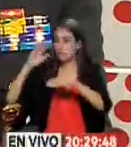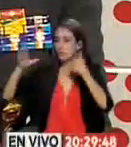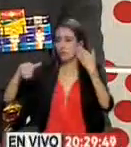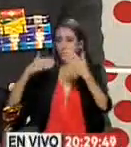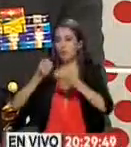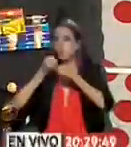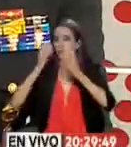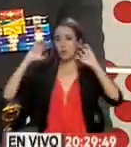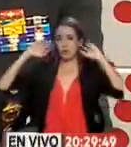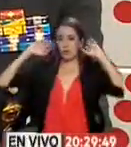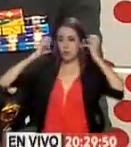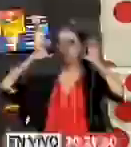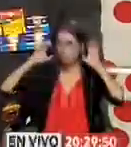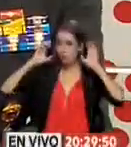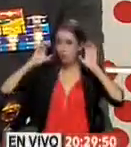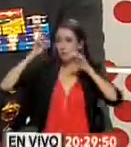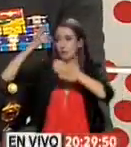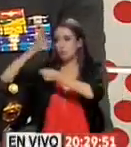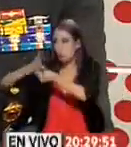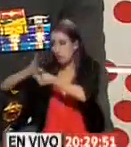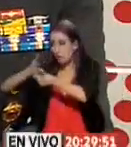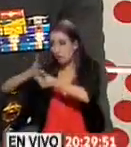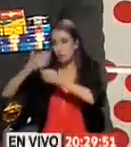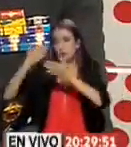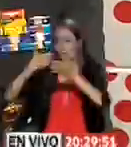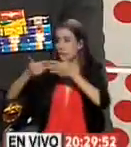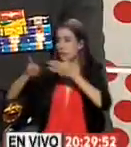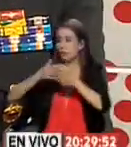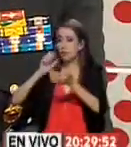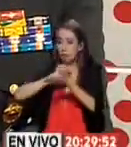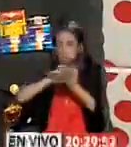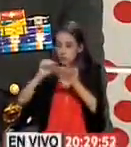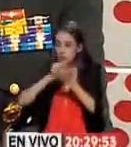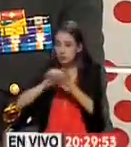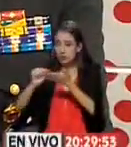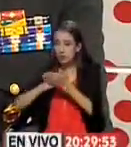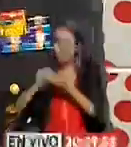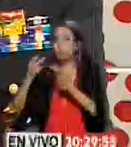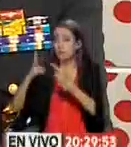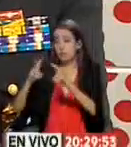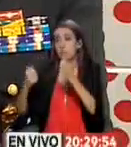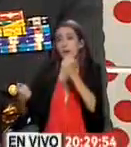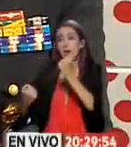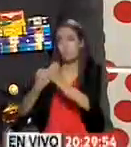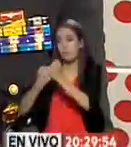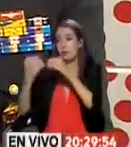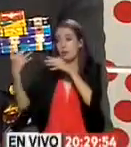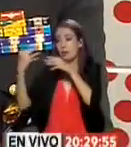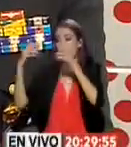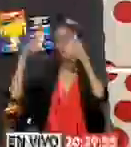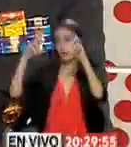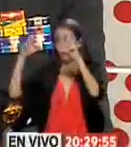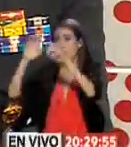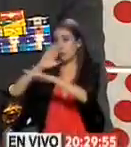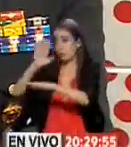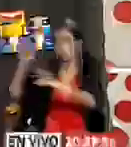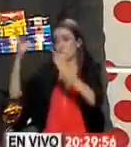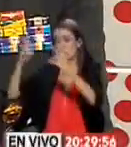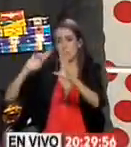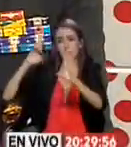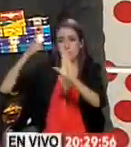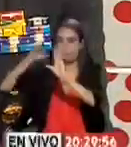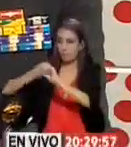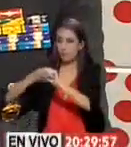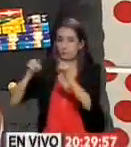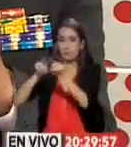su radio, llevando su grabadora, llevando su lápiz, su papel y su cámara fotográfica. Ustedes son y serán